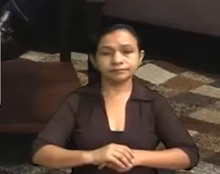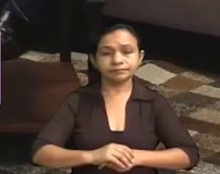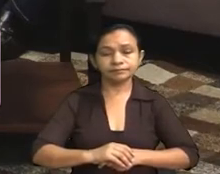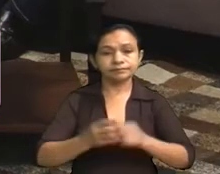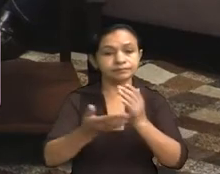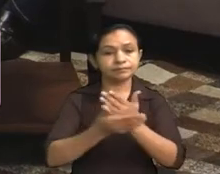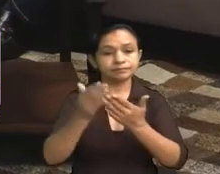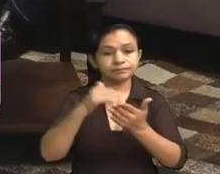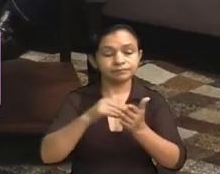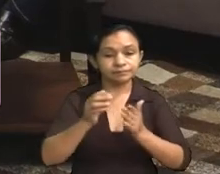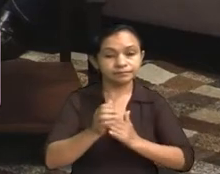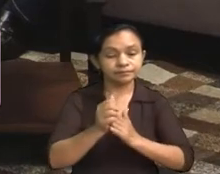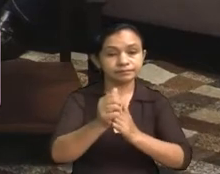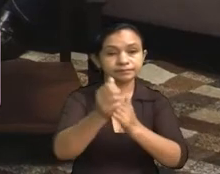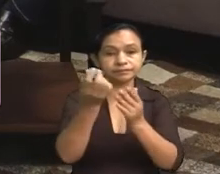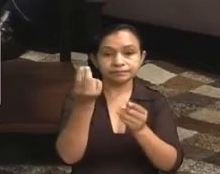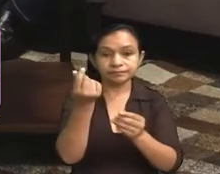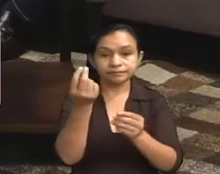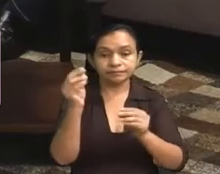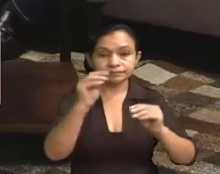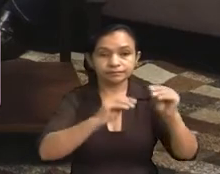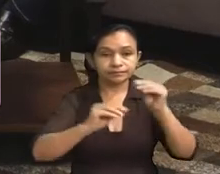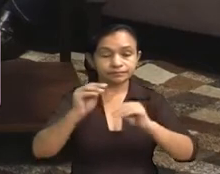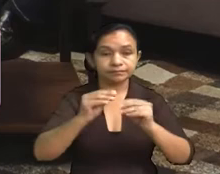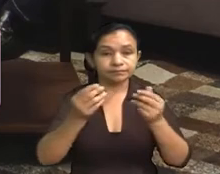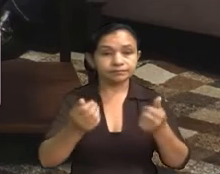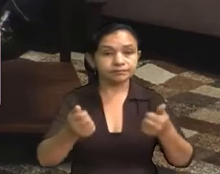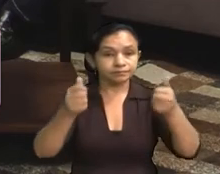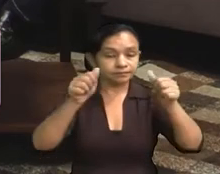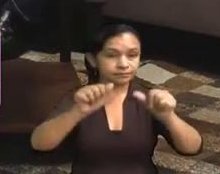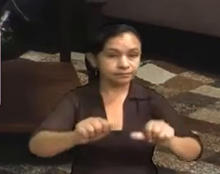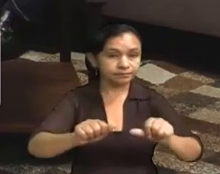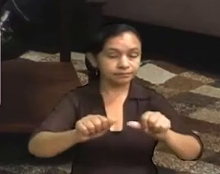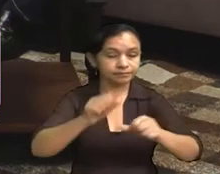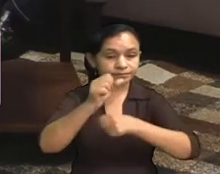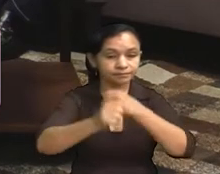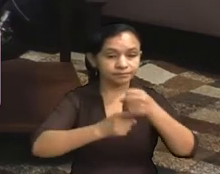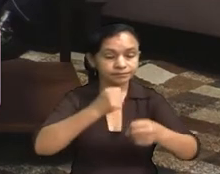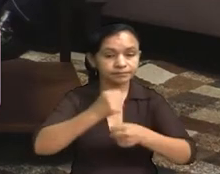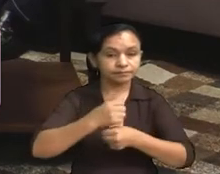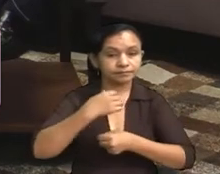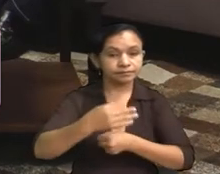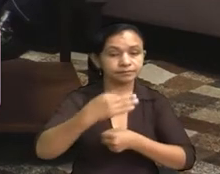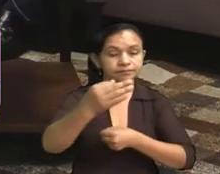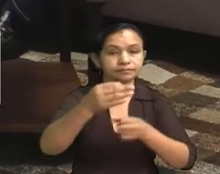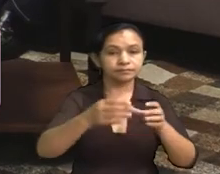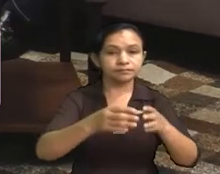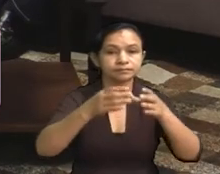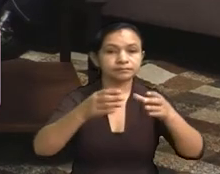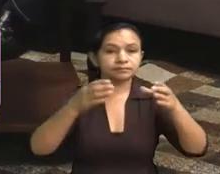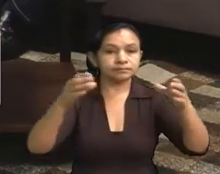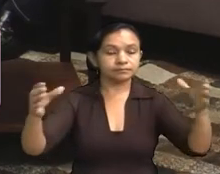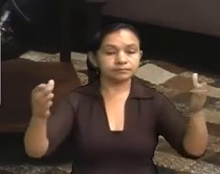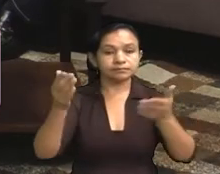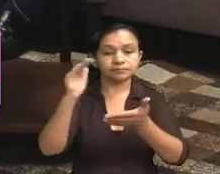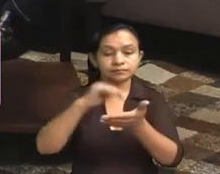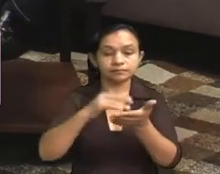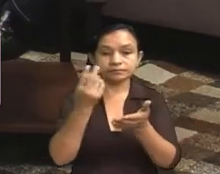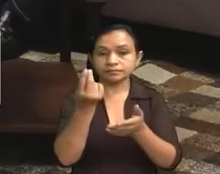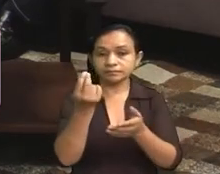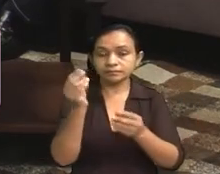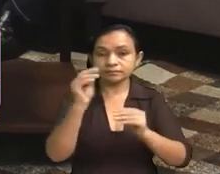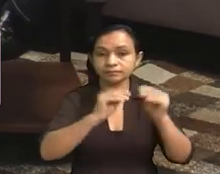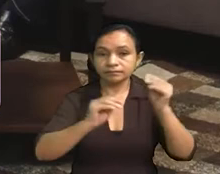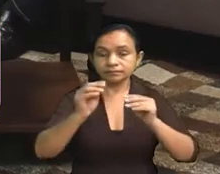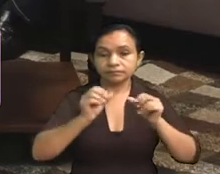retomar la senda del crecimiento económico, porque ya nos estamos planteando para el próximo año crecer de nuevo en nuestra economía y poder